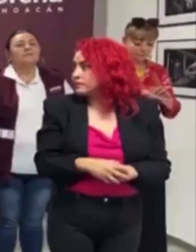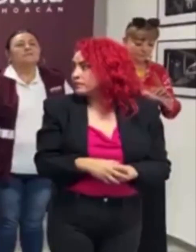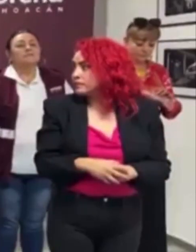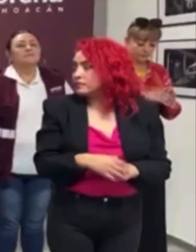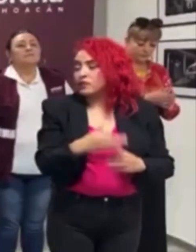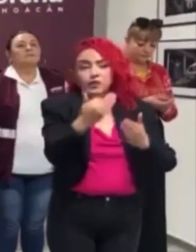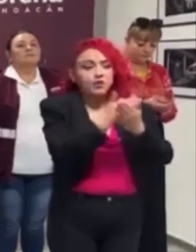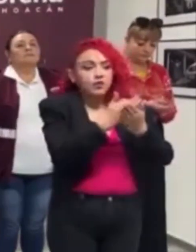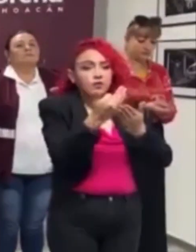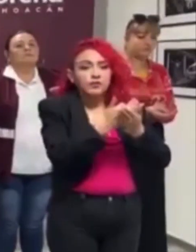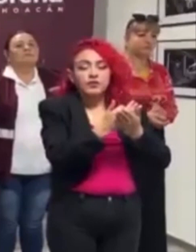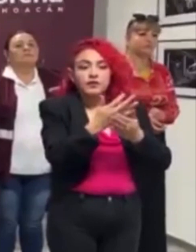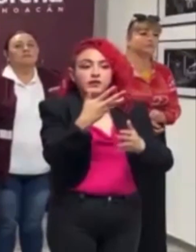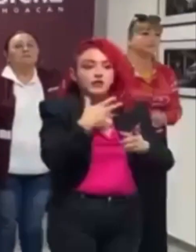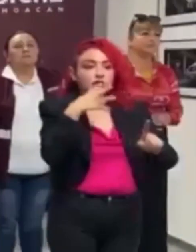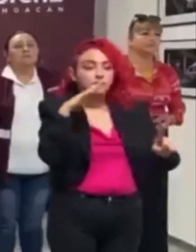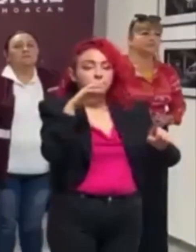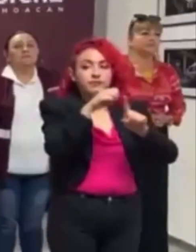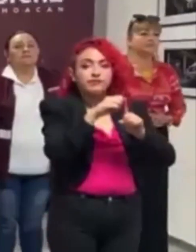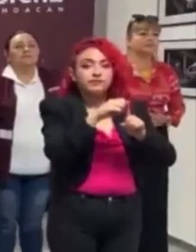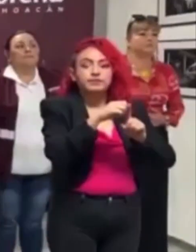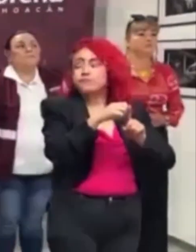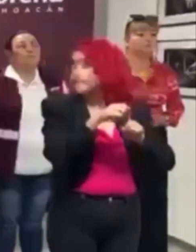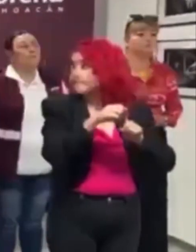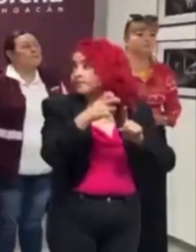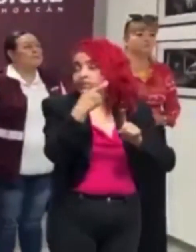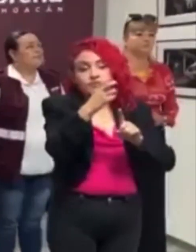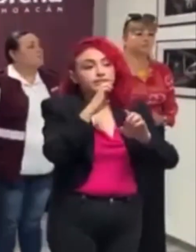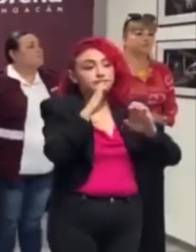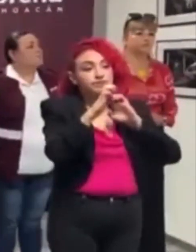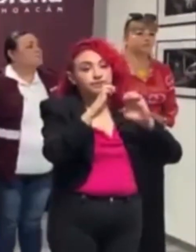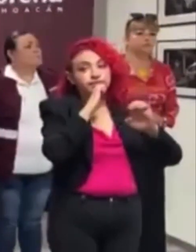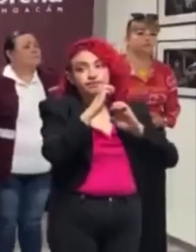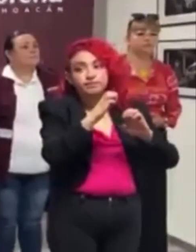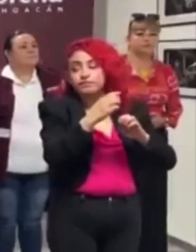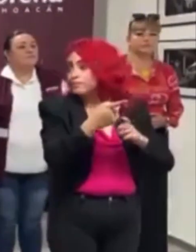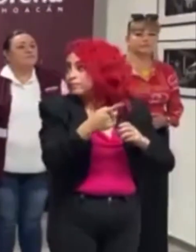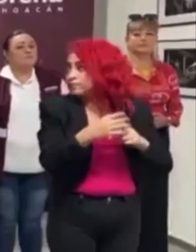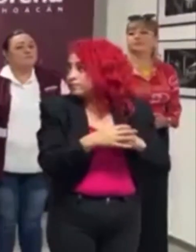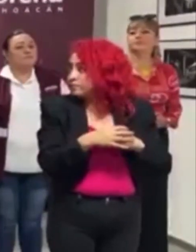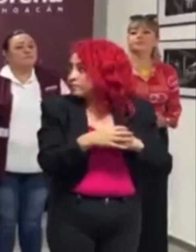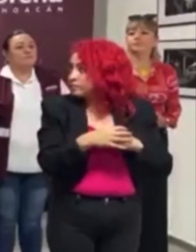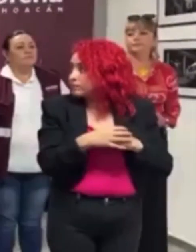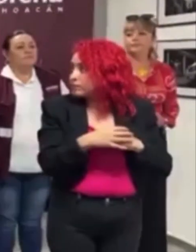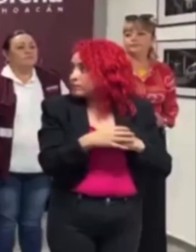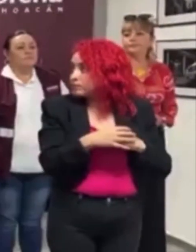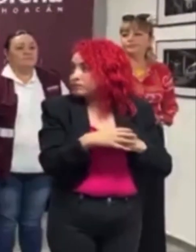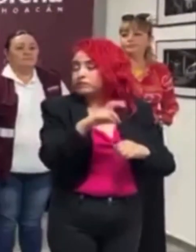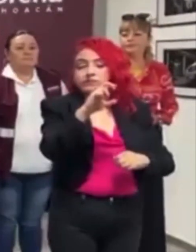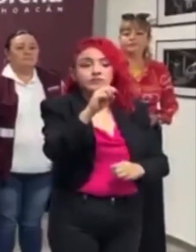donde Morena obtiene, según este sondeo, el